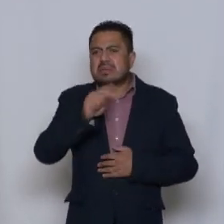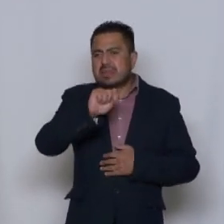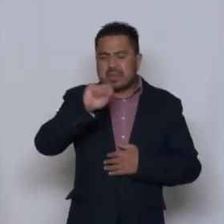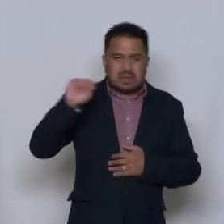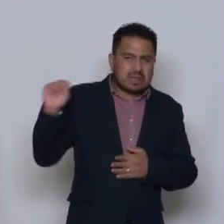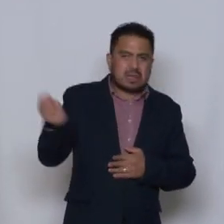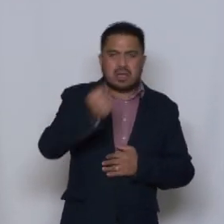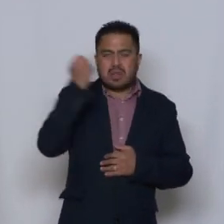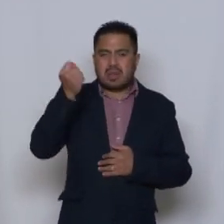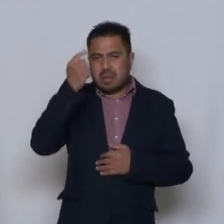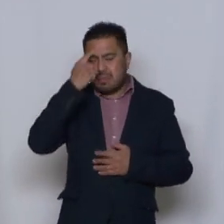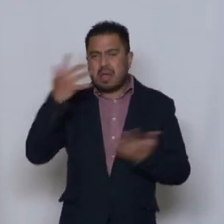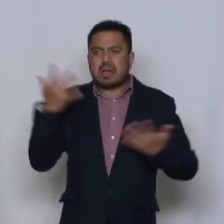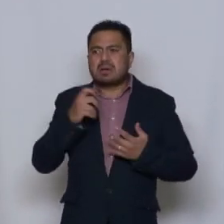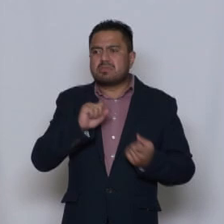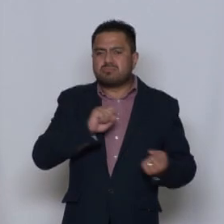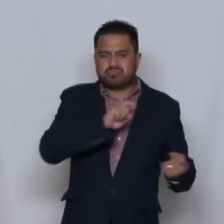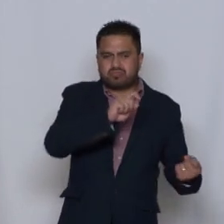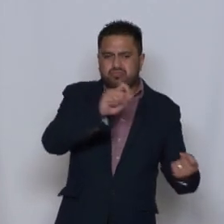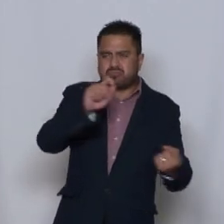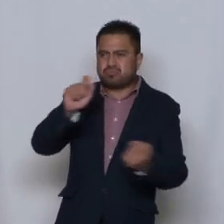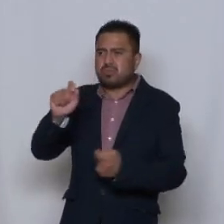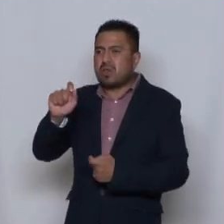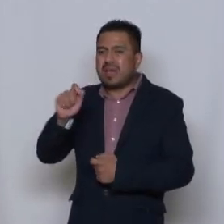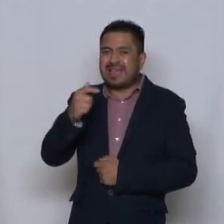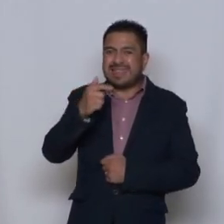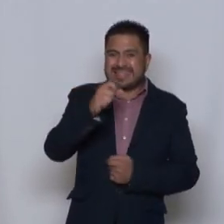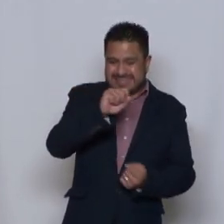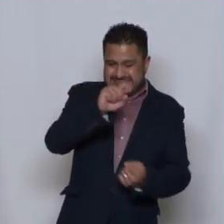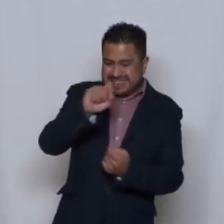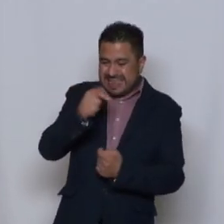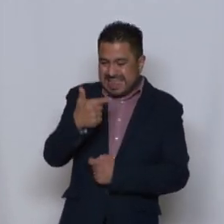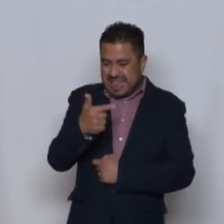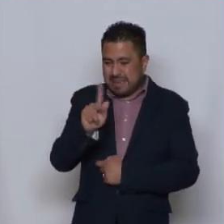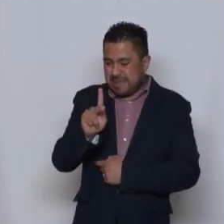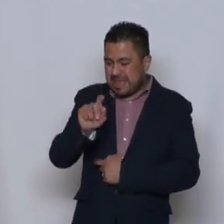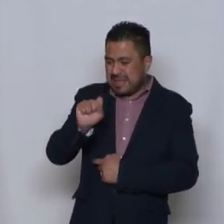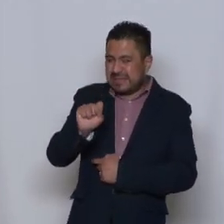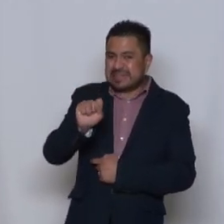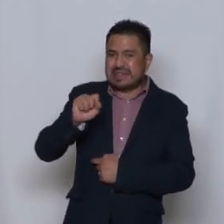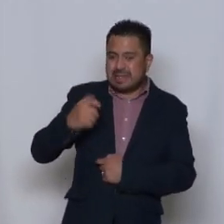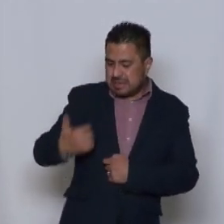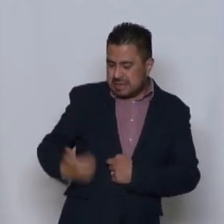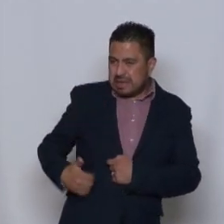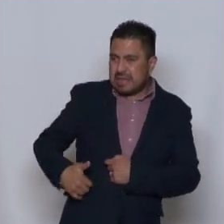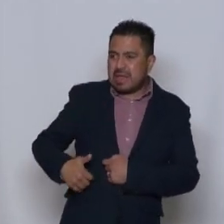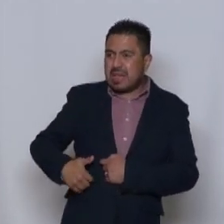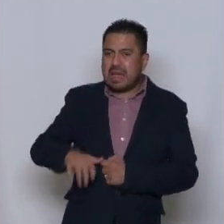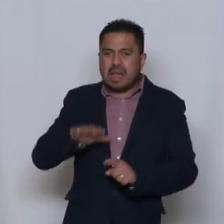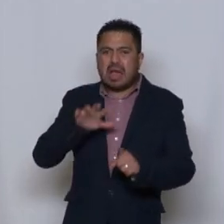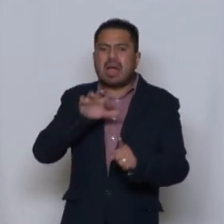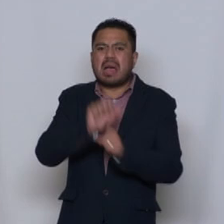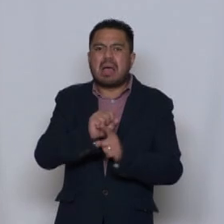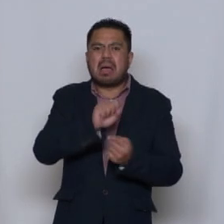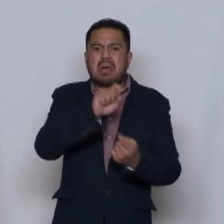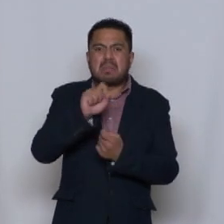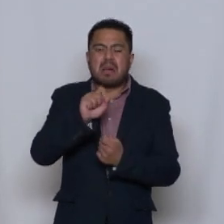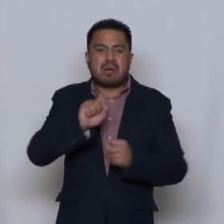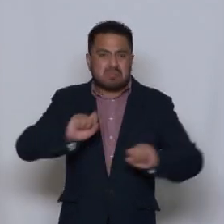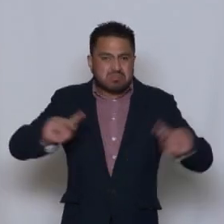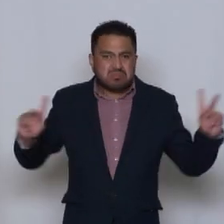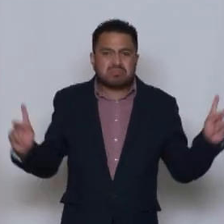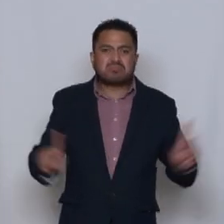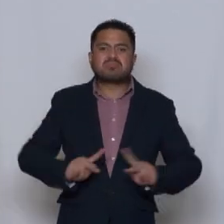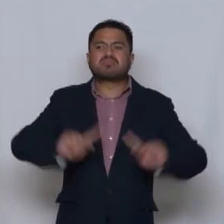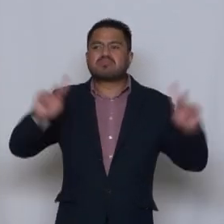tecnología para hacer rastreos, ¿sí? Los GPS que todo el mundo tiene en los teléfonos, pues ahora un pequeño chip se le pone a un ave y entonces